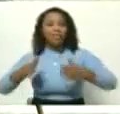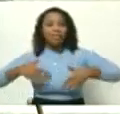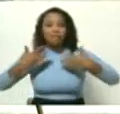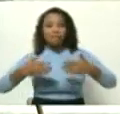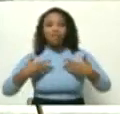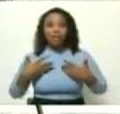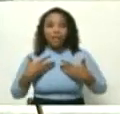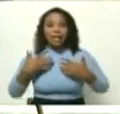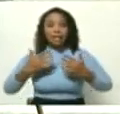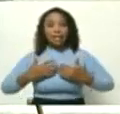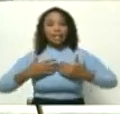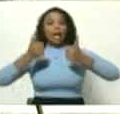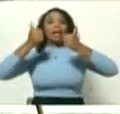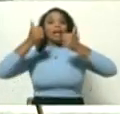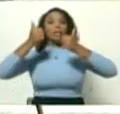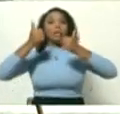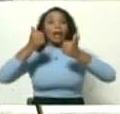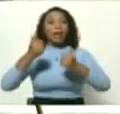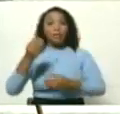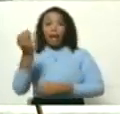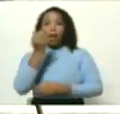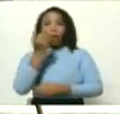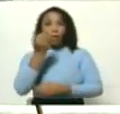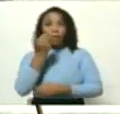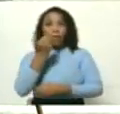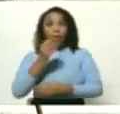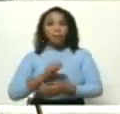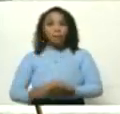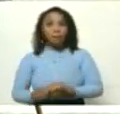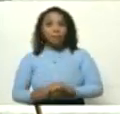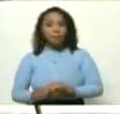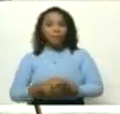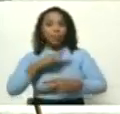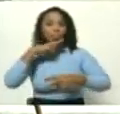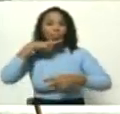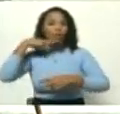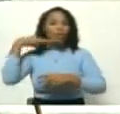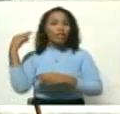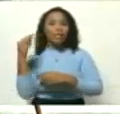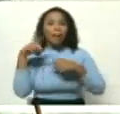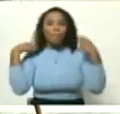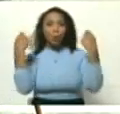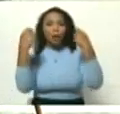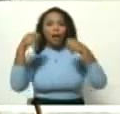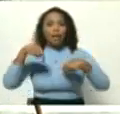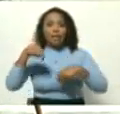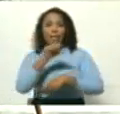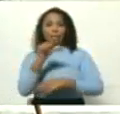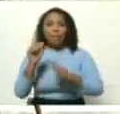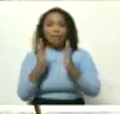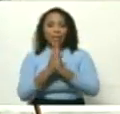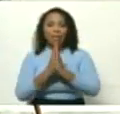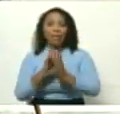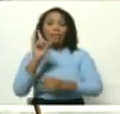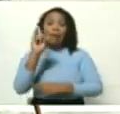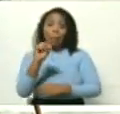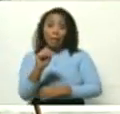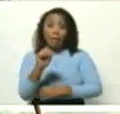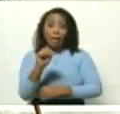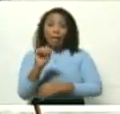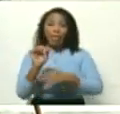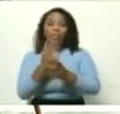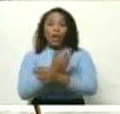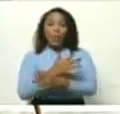en ese rescate de la gastronomía, de los dulces populares de Semana Santa y también de los